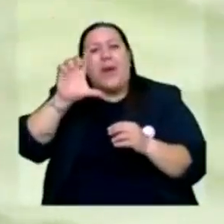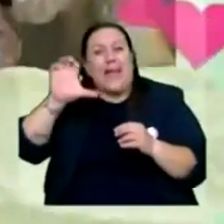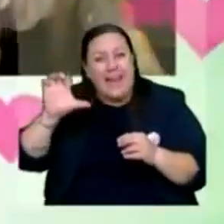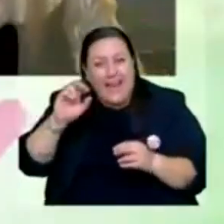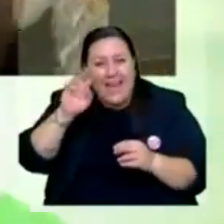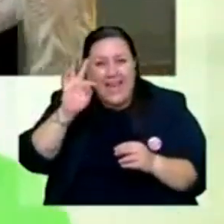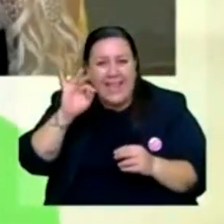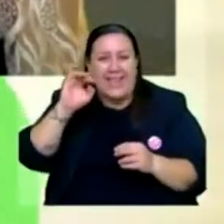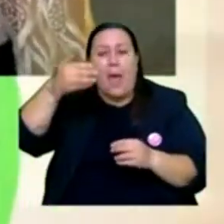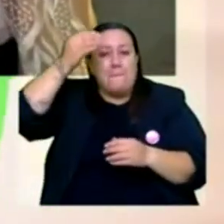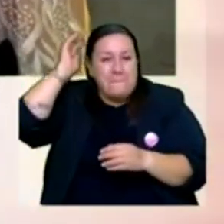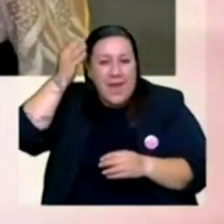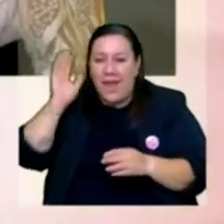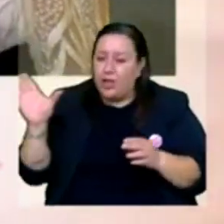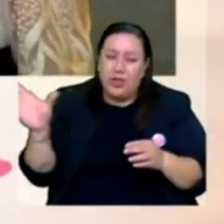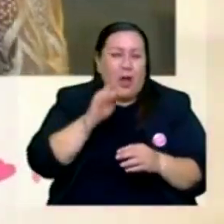gente divina.